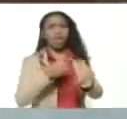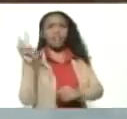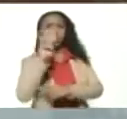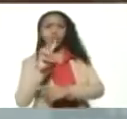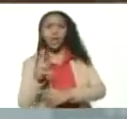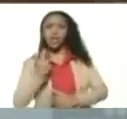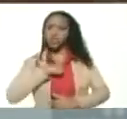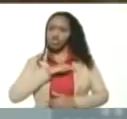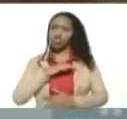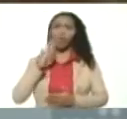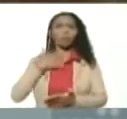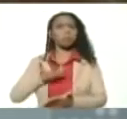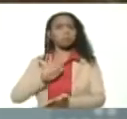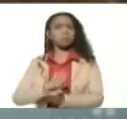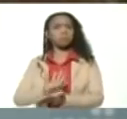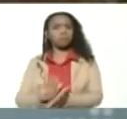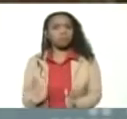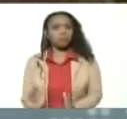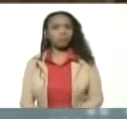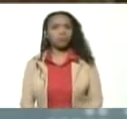estábamos tranquilos.